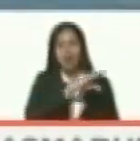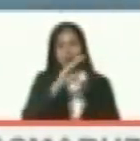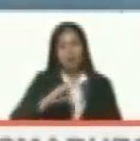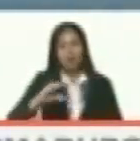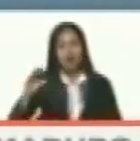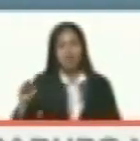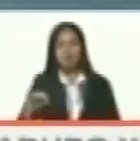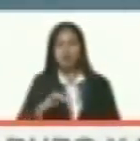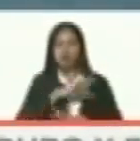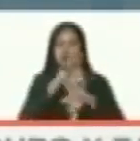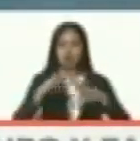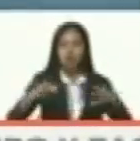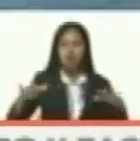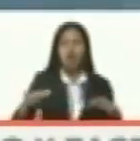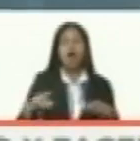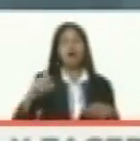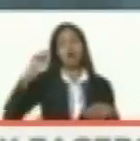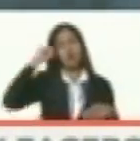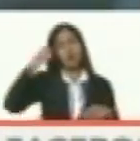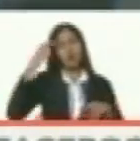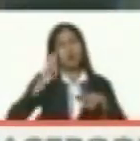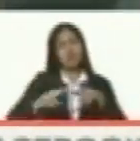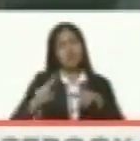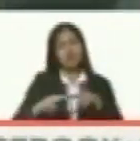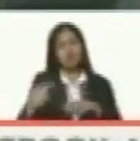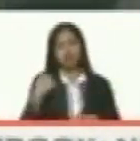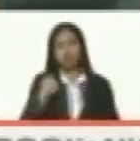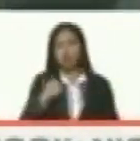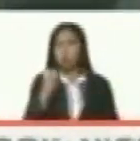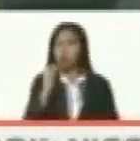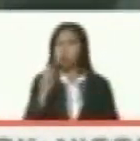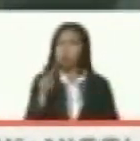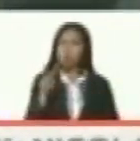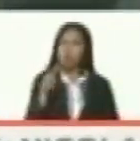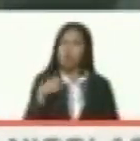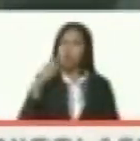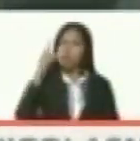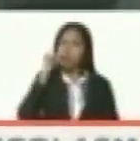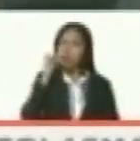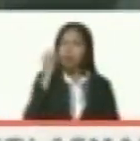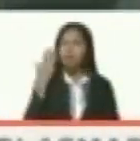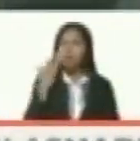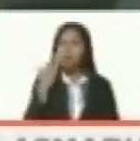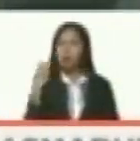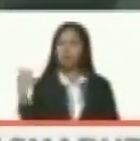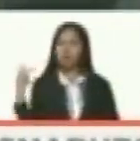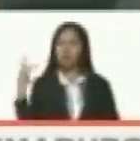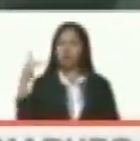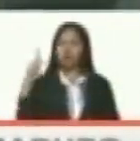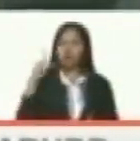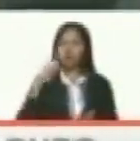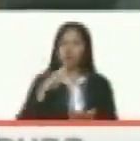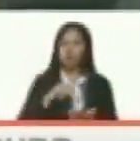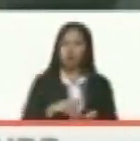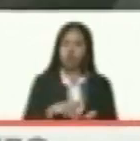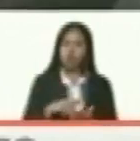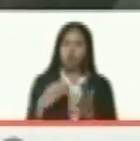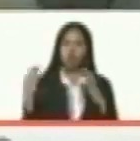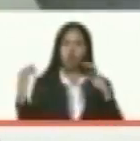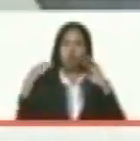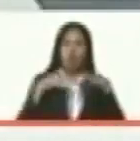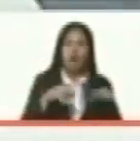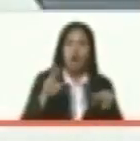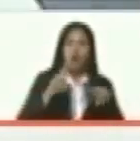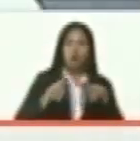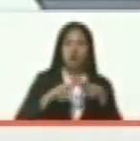Guaira, recuerdo cuando era muy niño y mi papá y mi mamá nos traían a todos los niños,